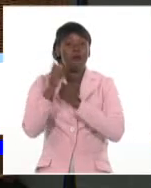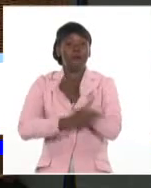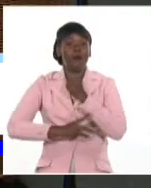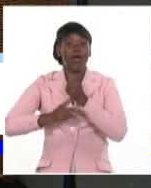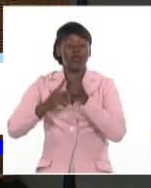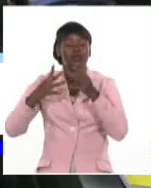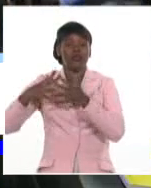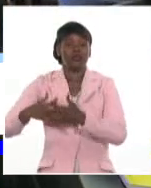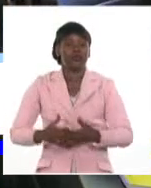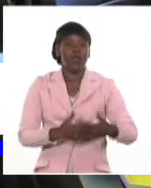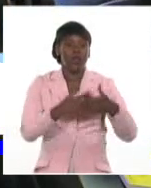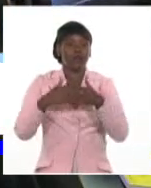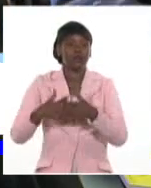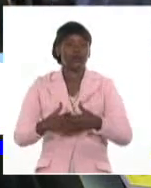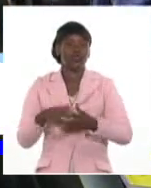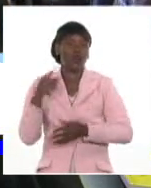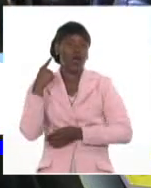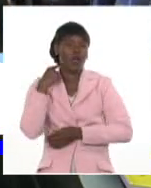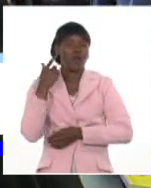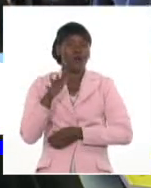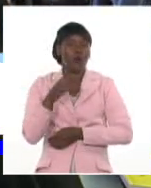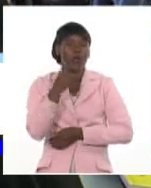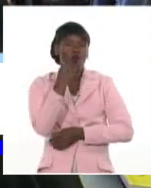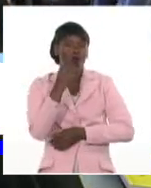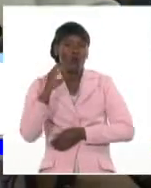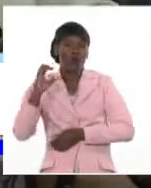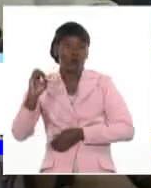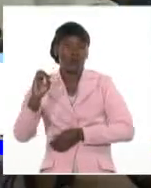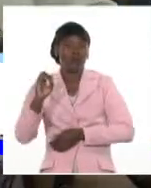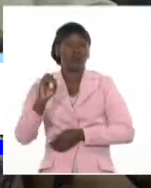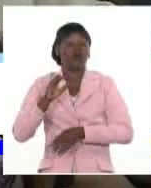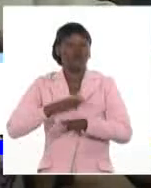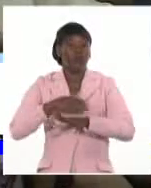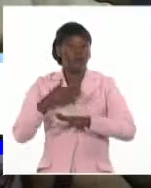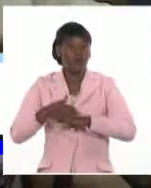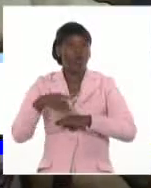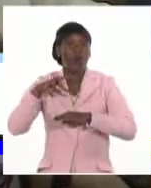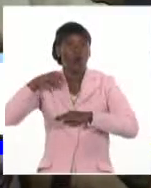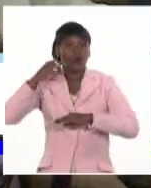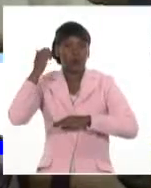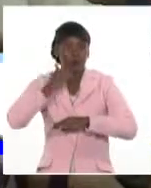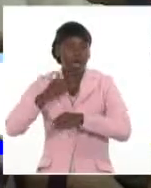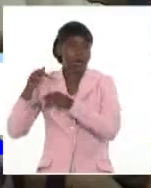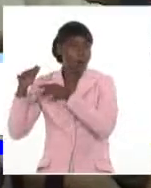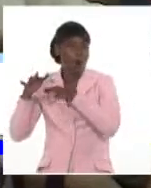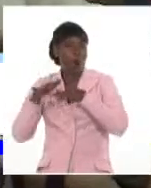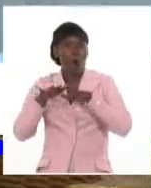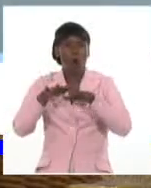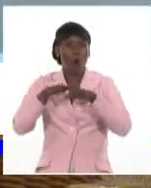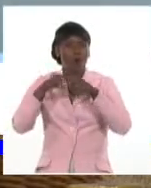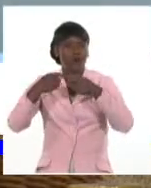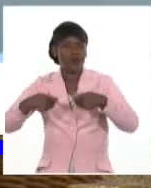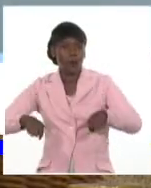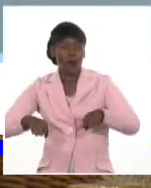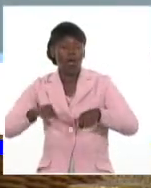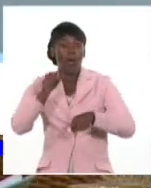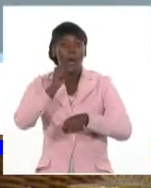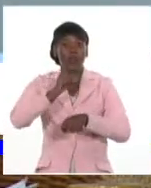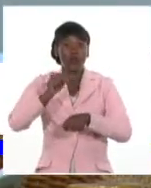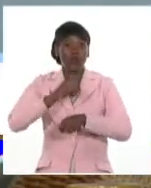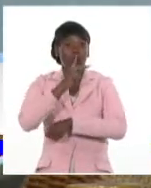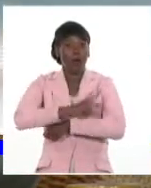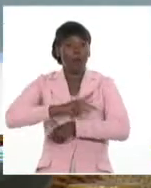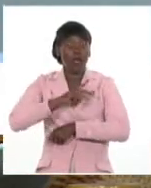en los años 90, la crisis migratoria de 2020, así como los esfuerzos de la administración Biden para abordar la crisis y